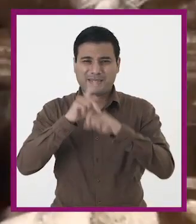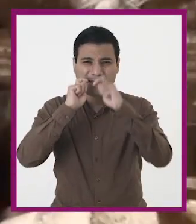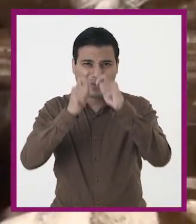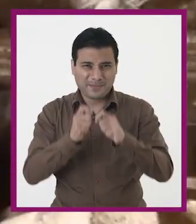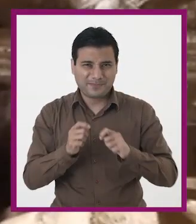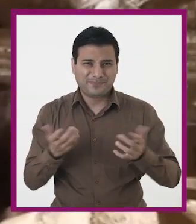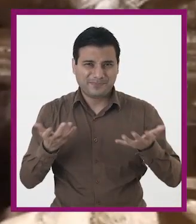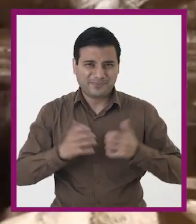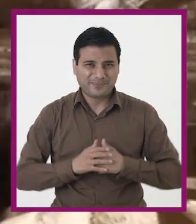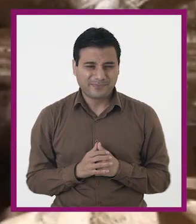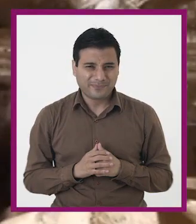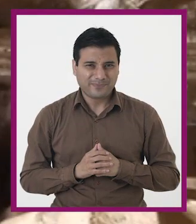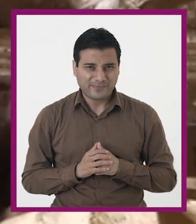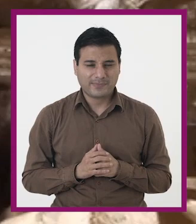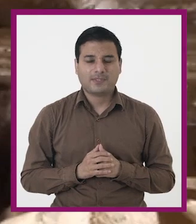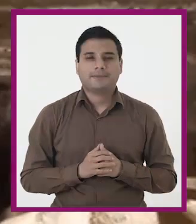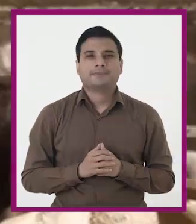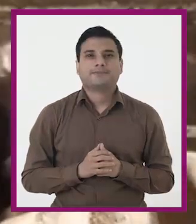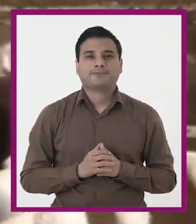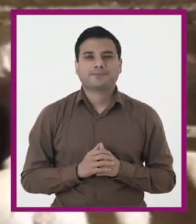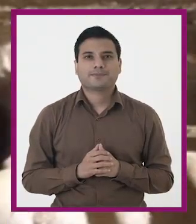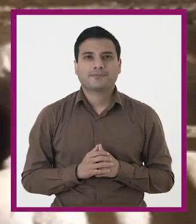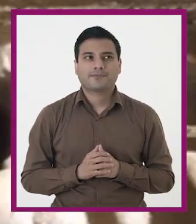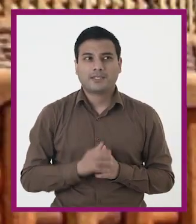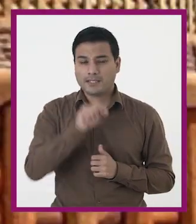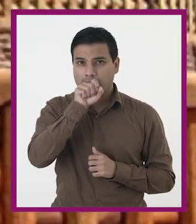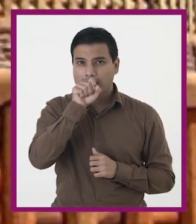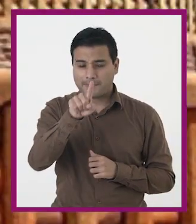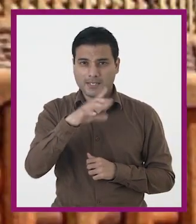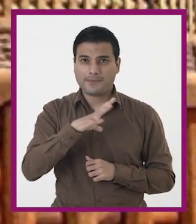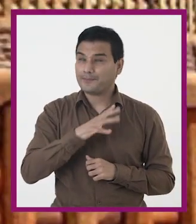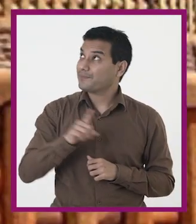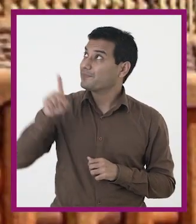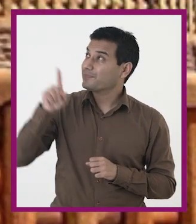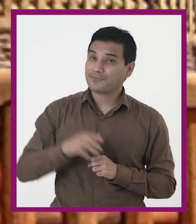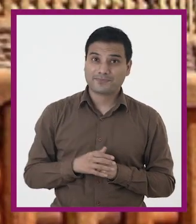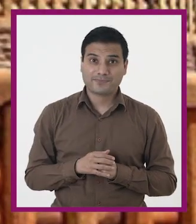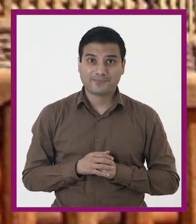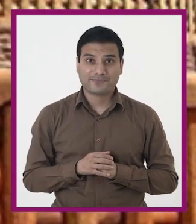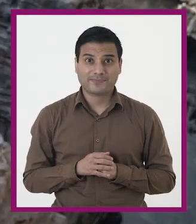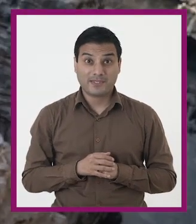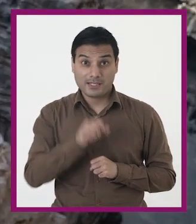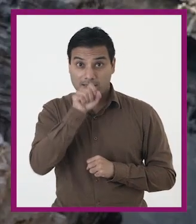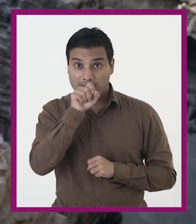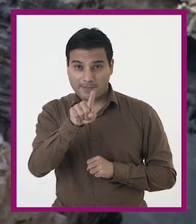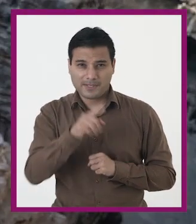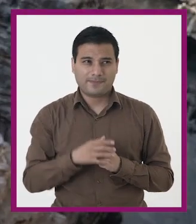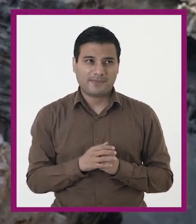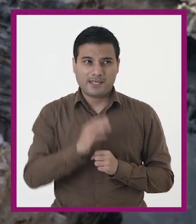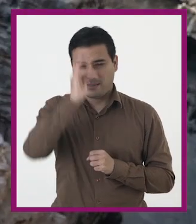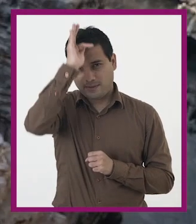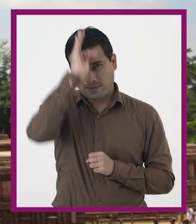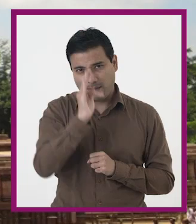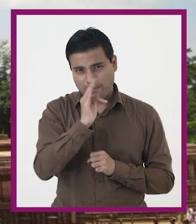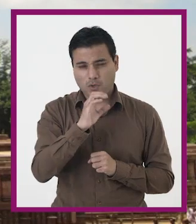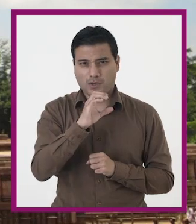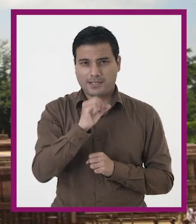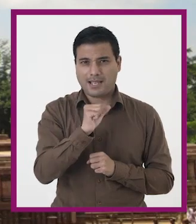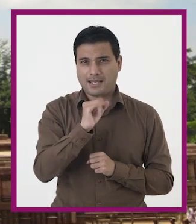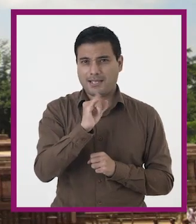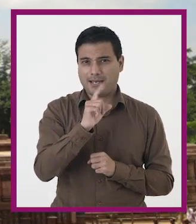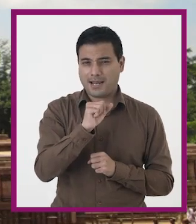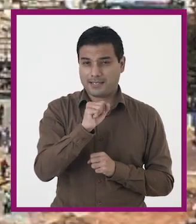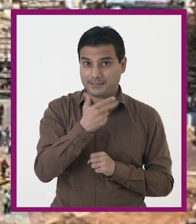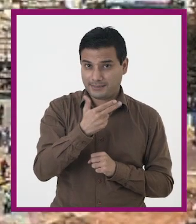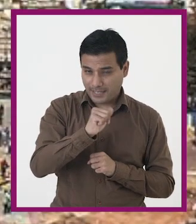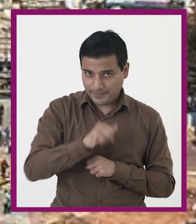en roca de Karla y de Lomas Rishi, la gran estupa de Sanchi, los templos de Kailasa y de